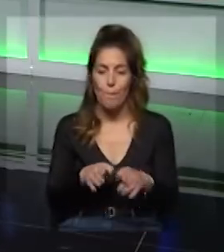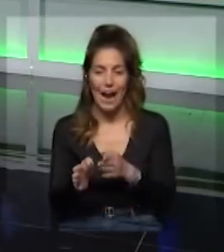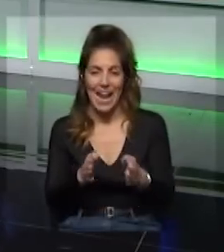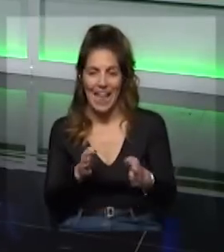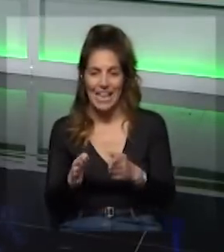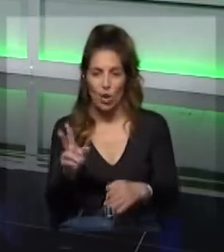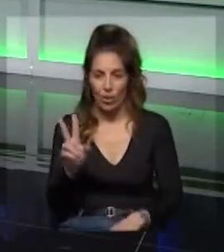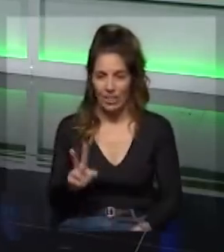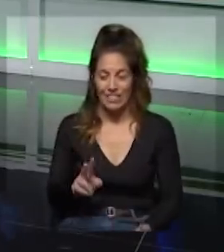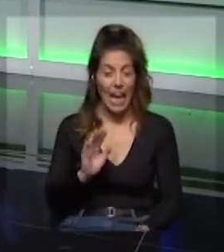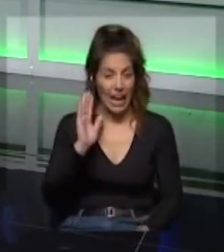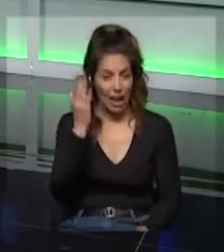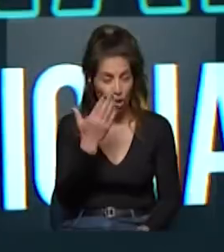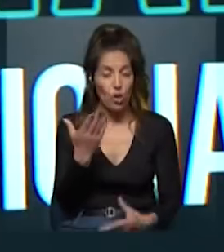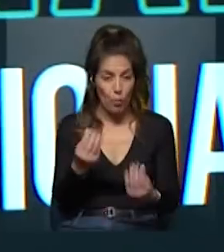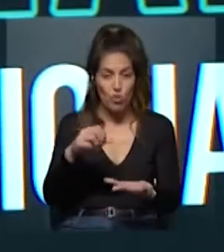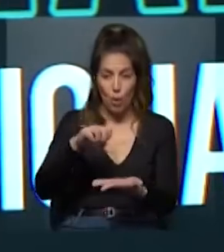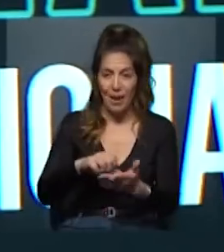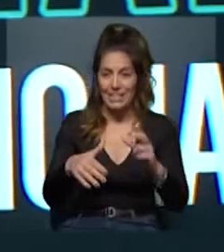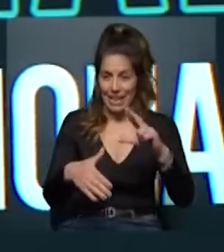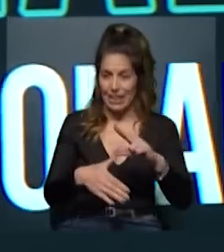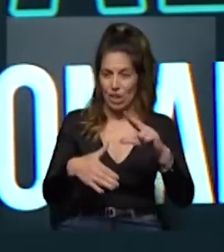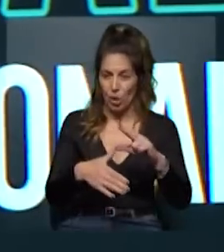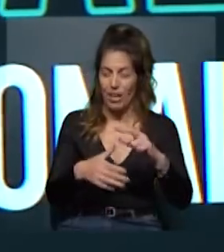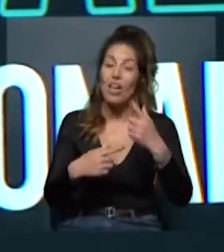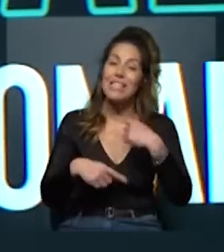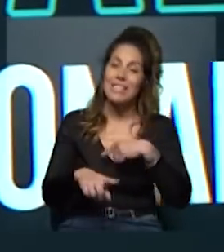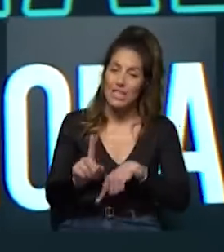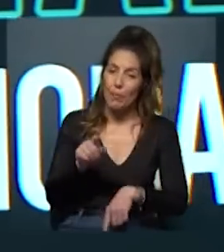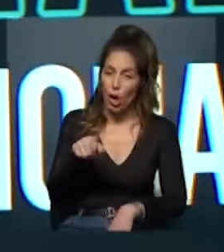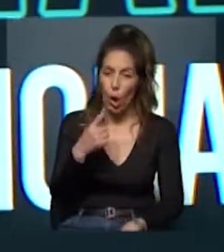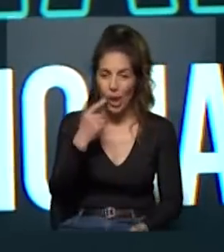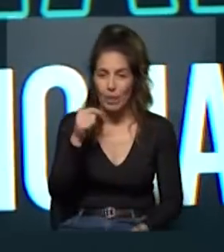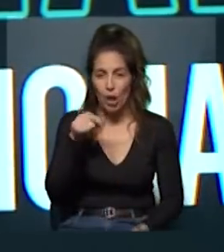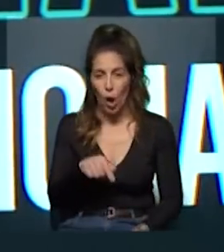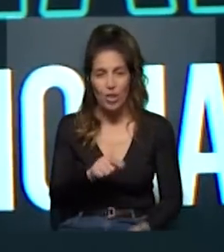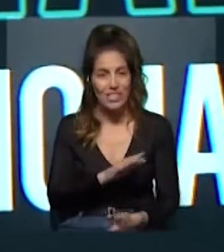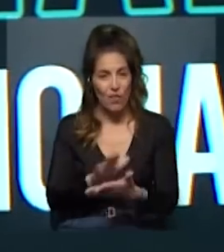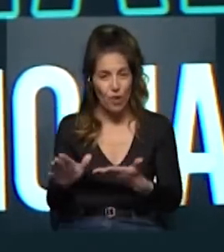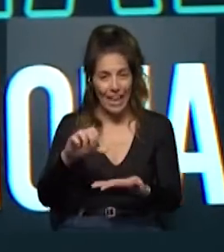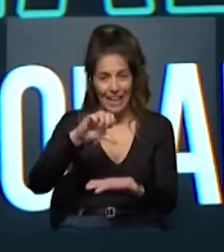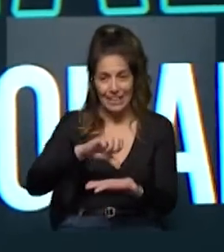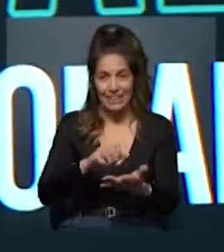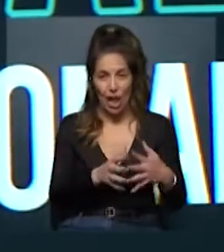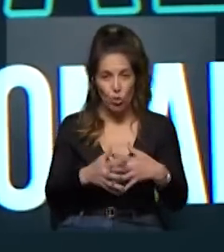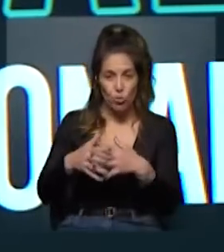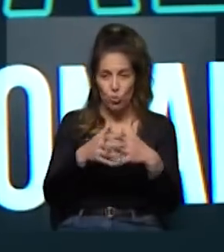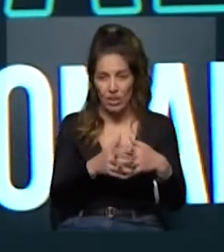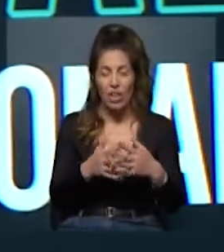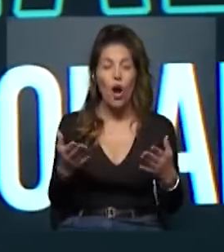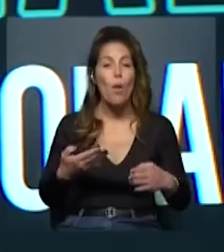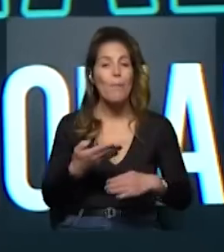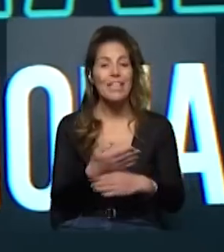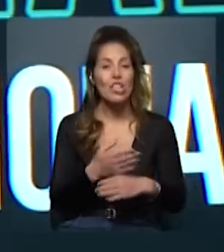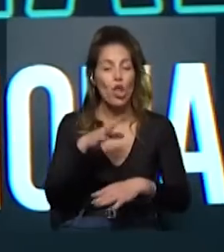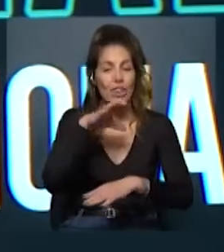de Venezuela reconocido por muchos países latinoam americanos sin embargo este hombre que hoy está exiliado en Estados Unidos tiene ahora un pedido de captura